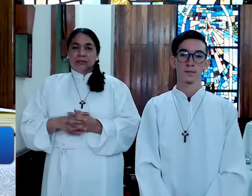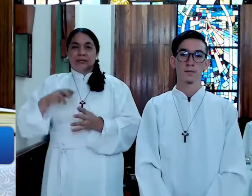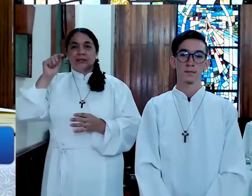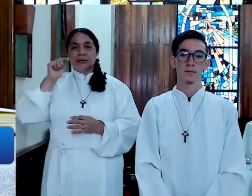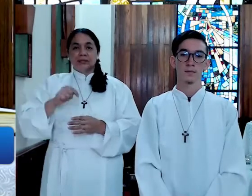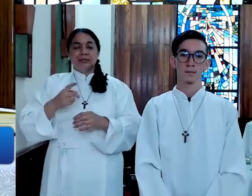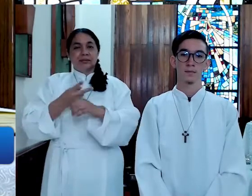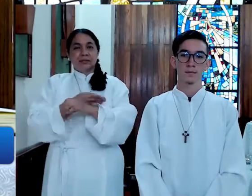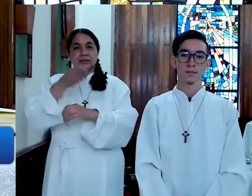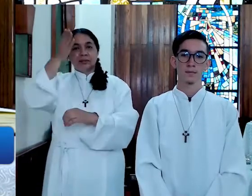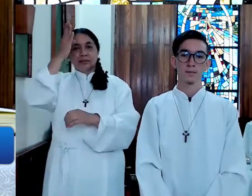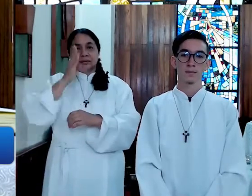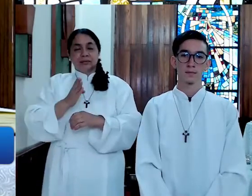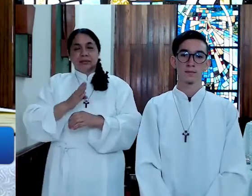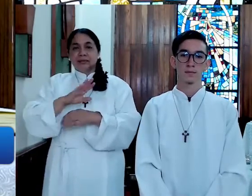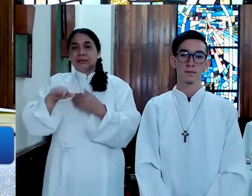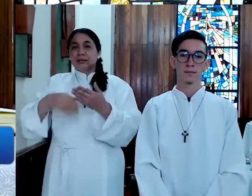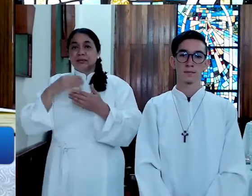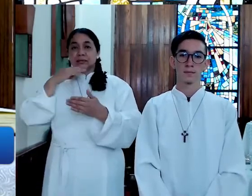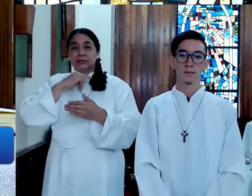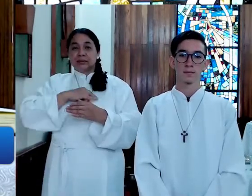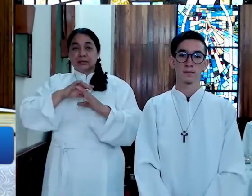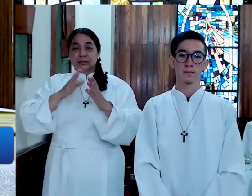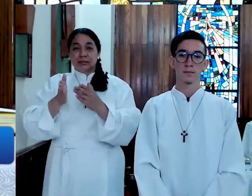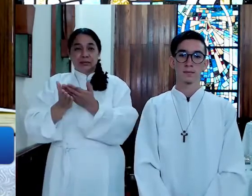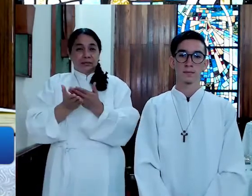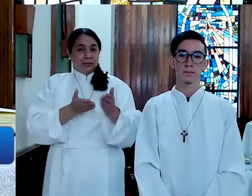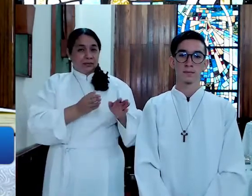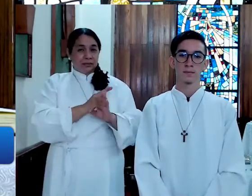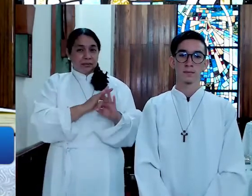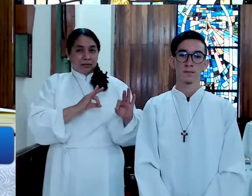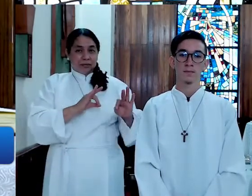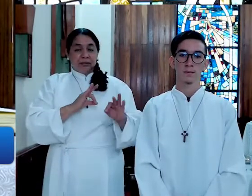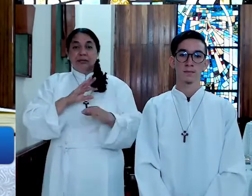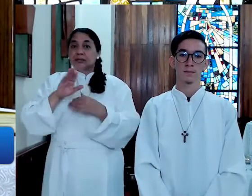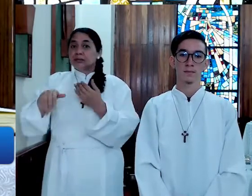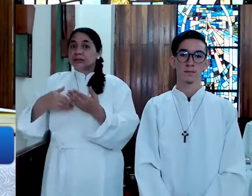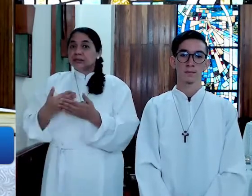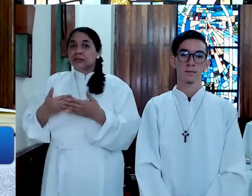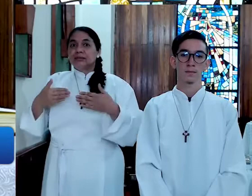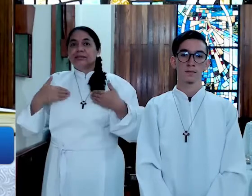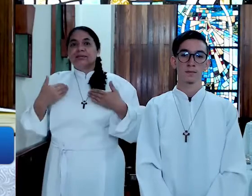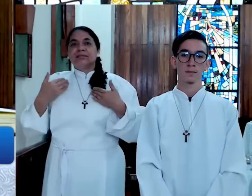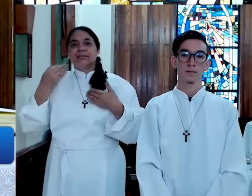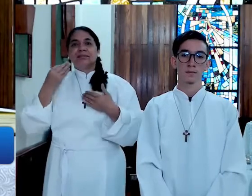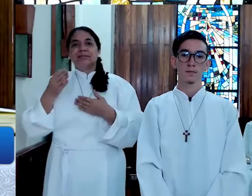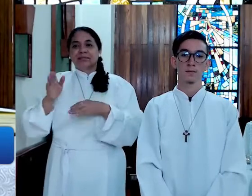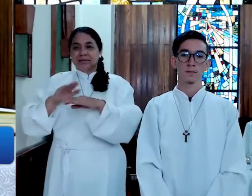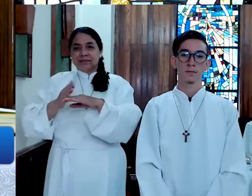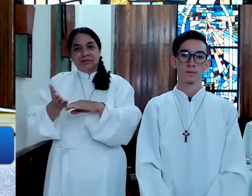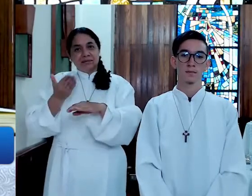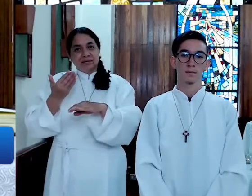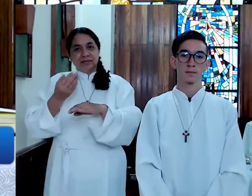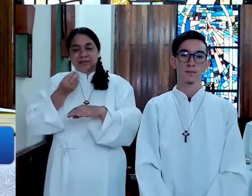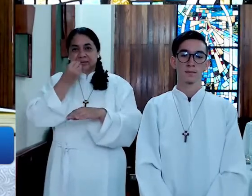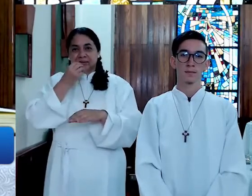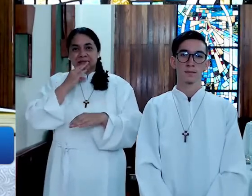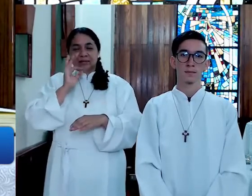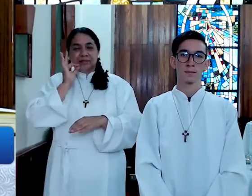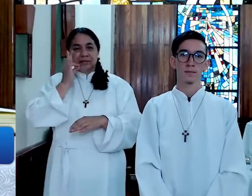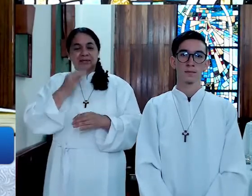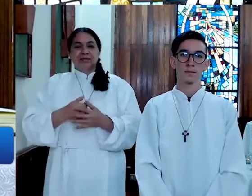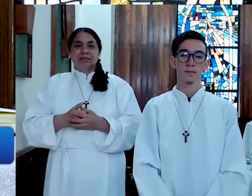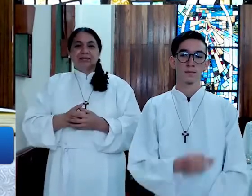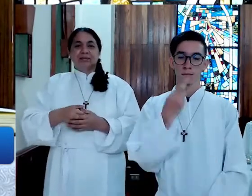Este es el Cordero de Dios que quita el pecado del mundo. Dichosos los llamados a este banquete.